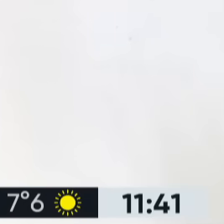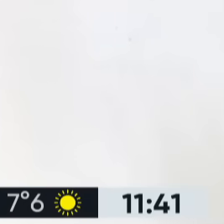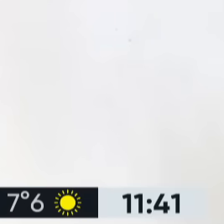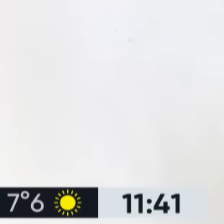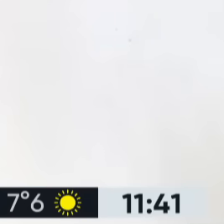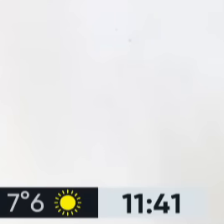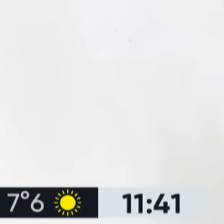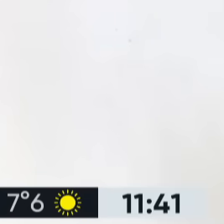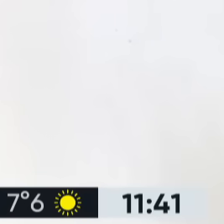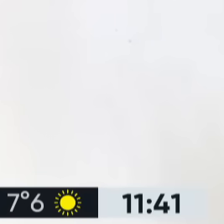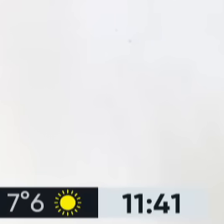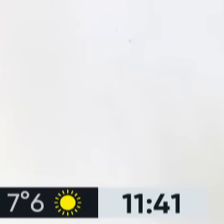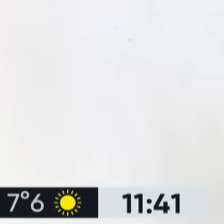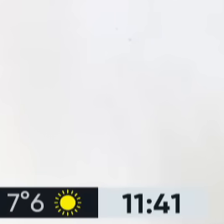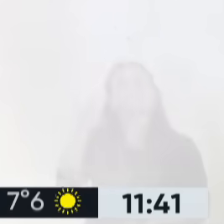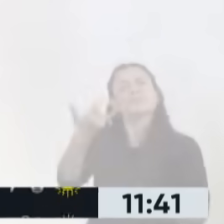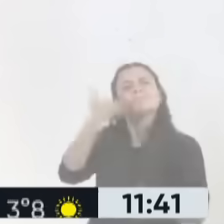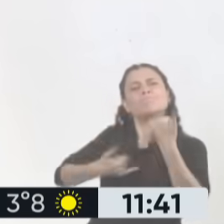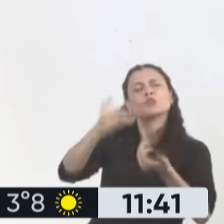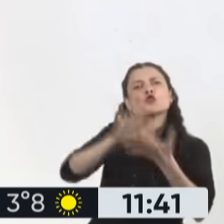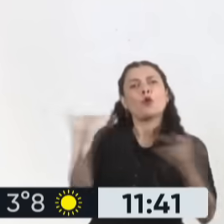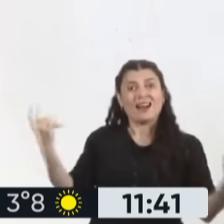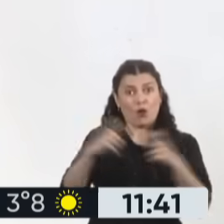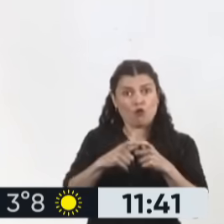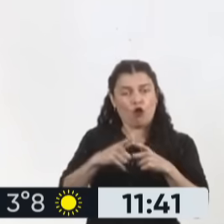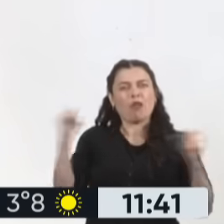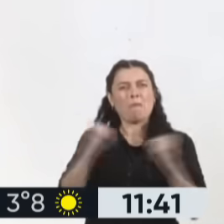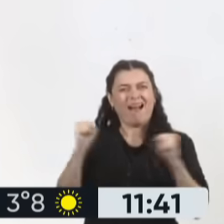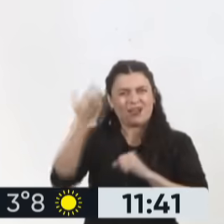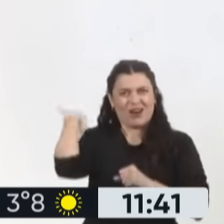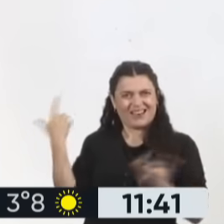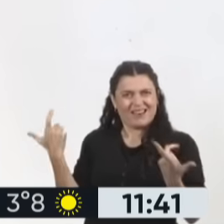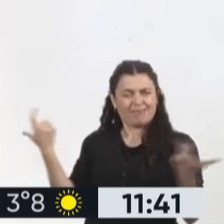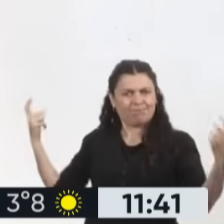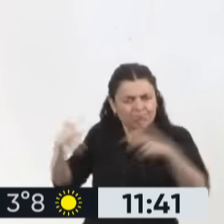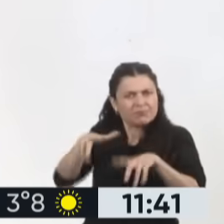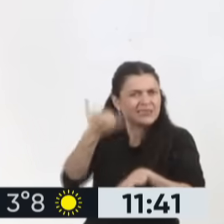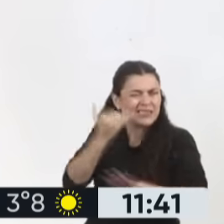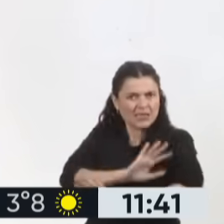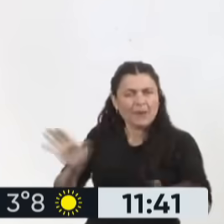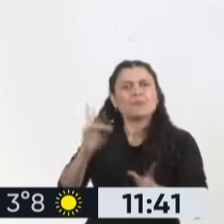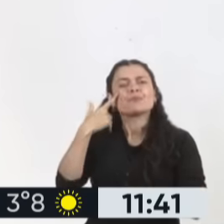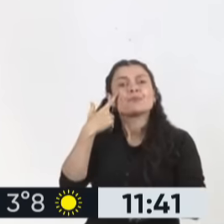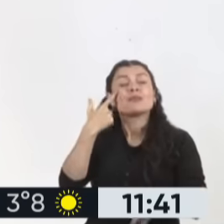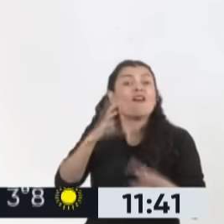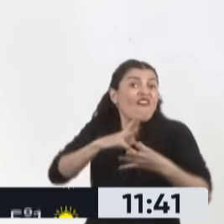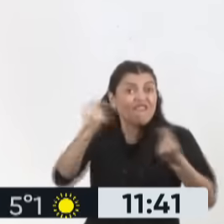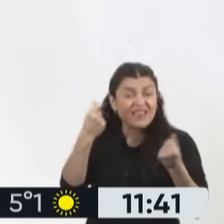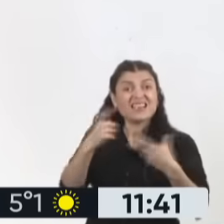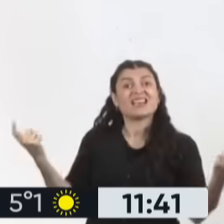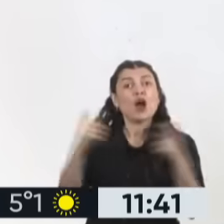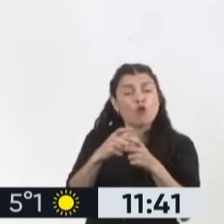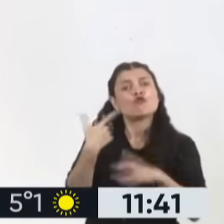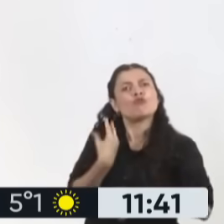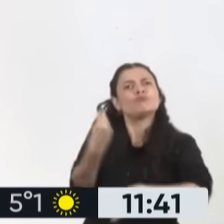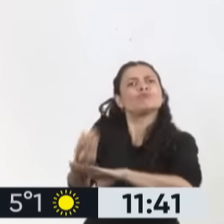Fénix. Hablabas del Consejo de Mayo que se reunió ayer y justamente cuando salió Gerardo Martínez, representante de la